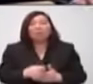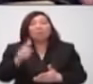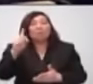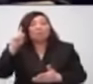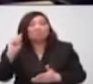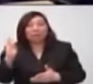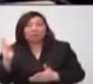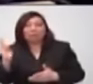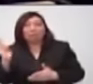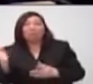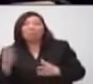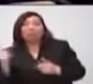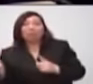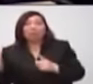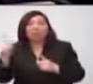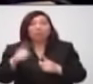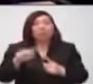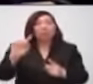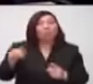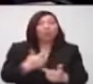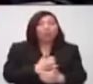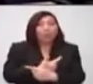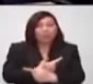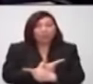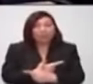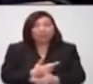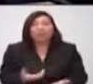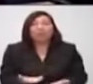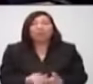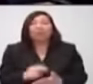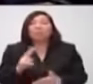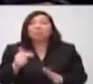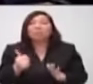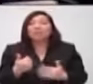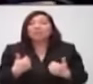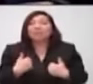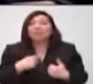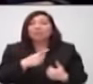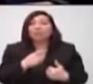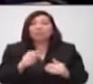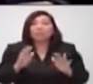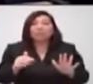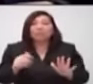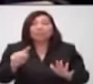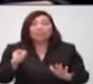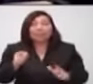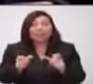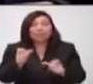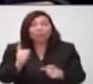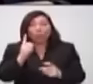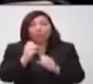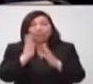Barranco pueda acceder hasta San Juan de Lurigancho. Actualmente, en el 2016, atendemos a 116.000 pasajeros al